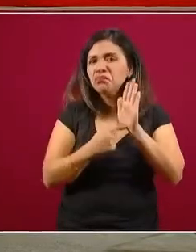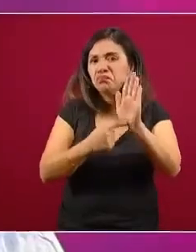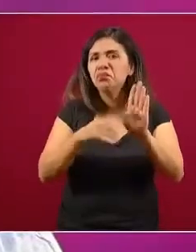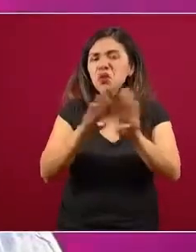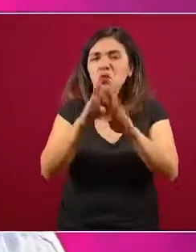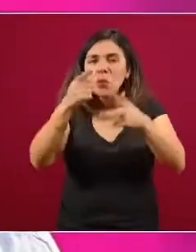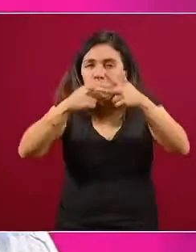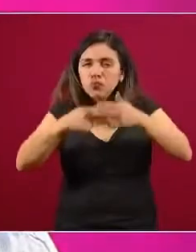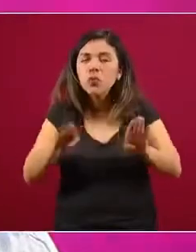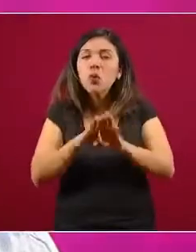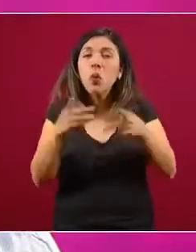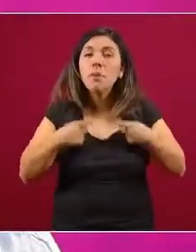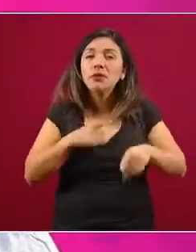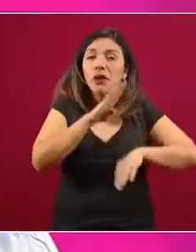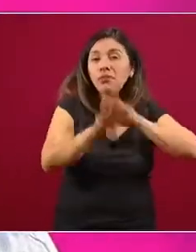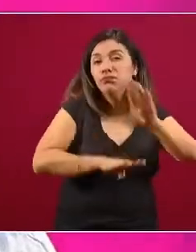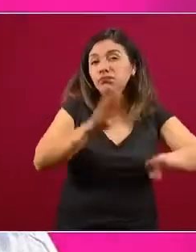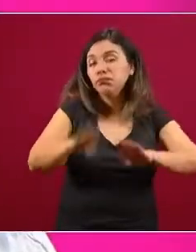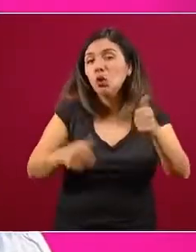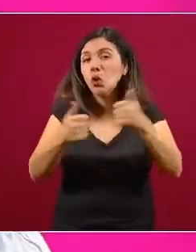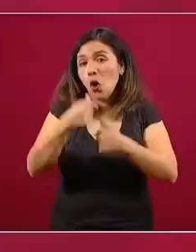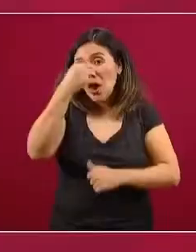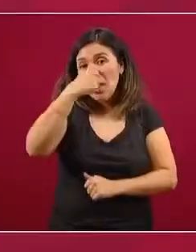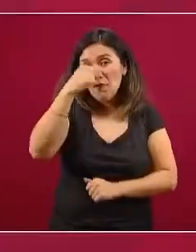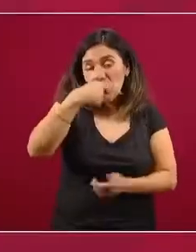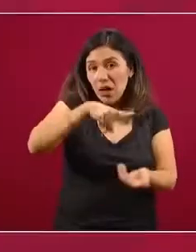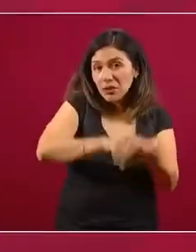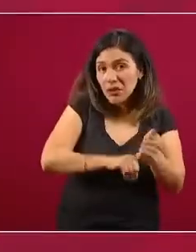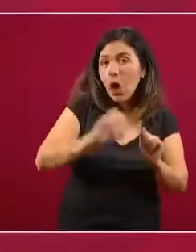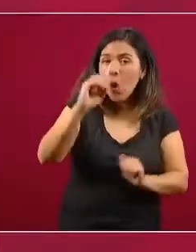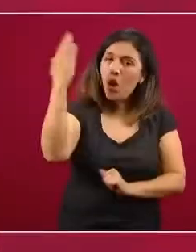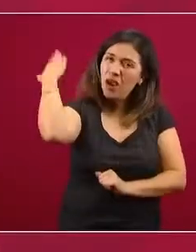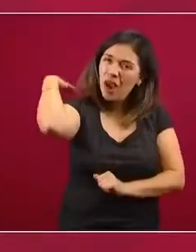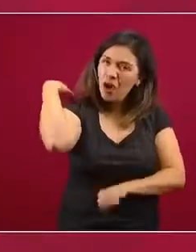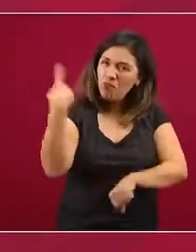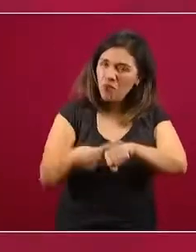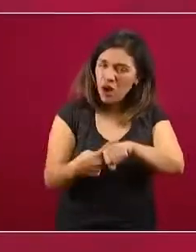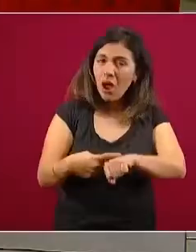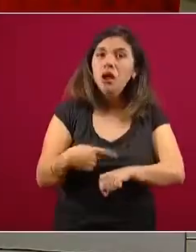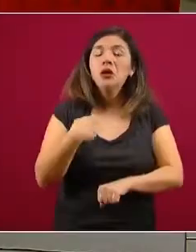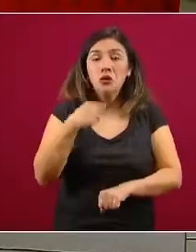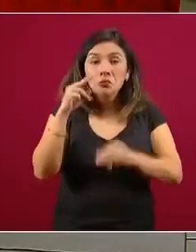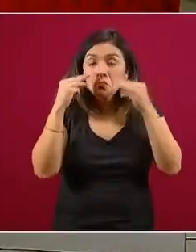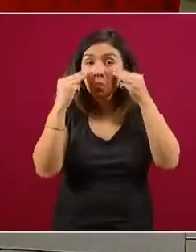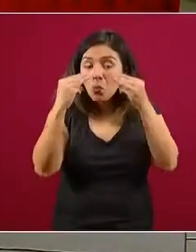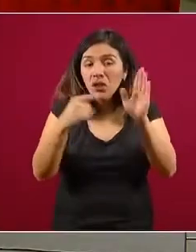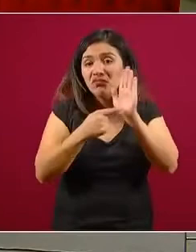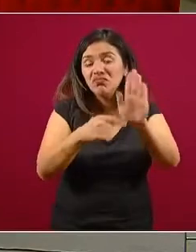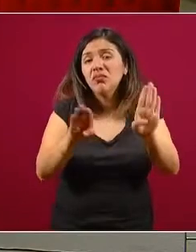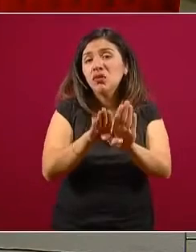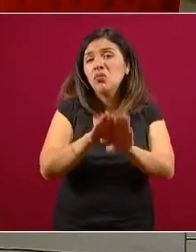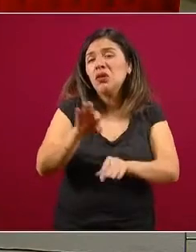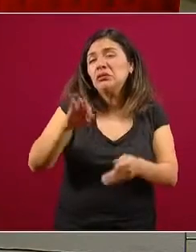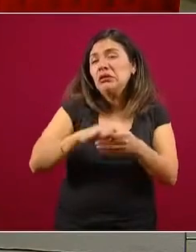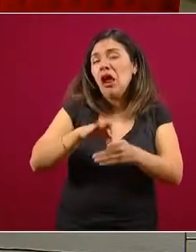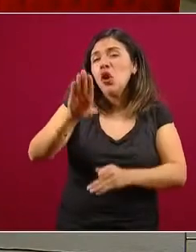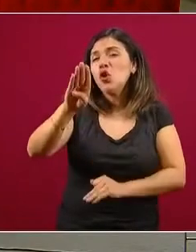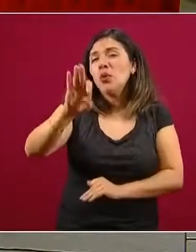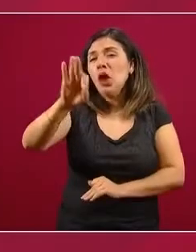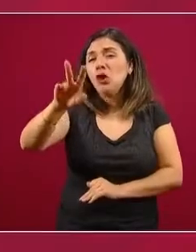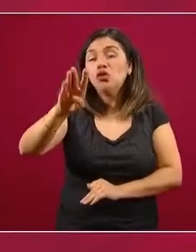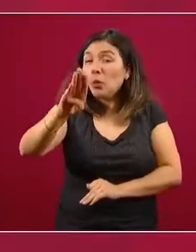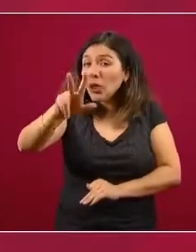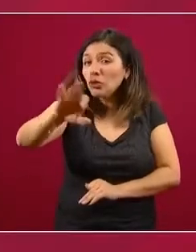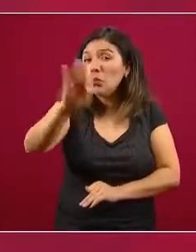estadística de la mortalidad por influenza y neumonía y mostramos cómo el 98% de las